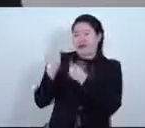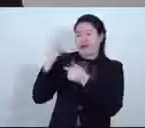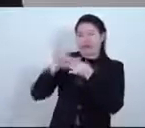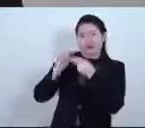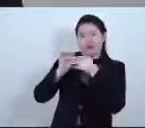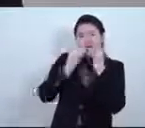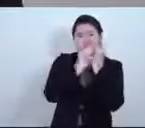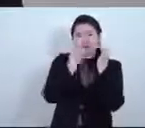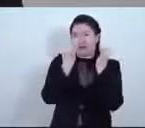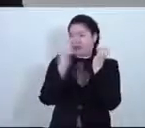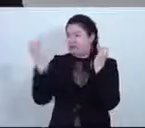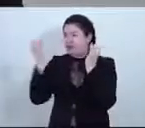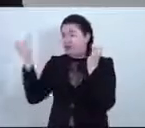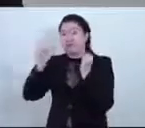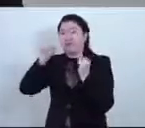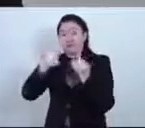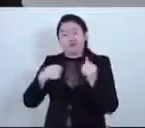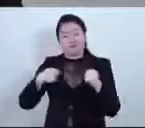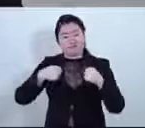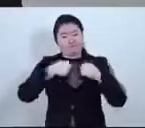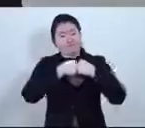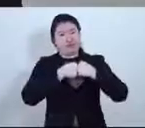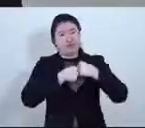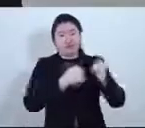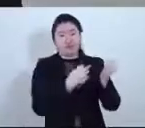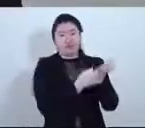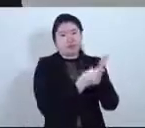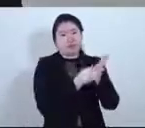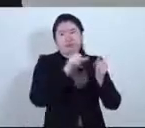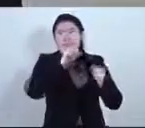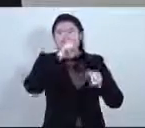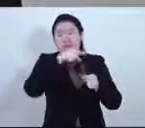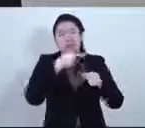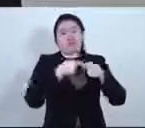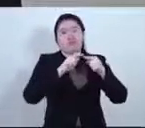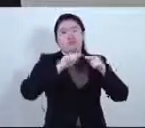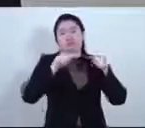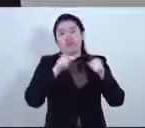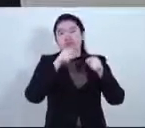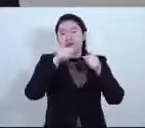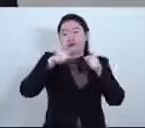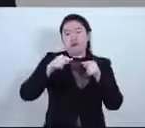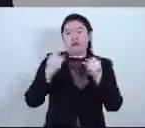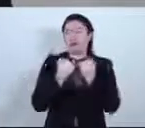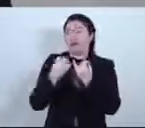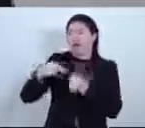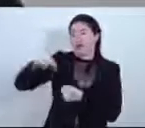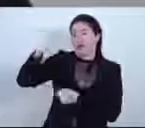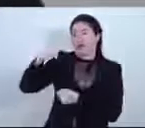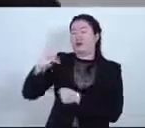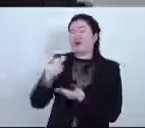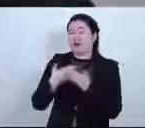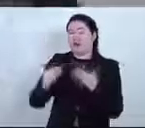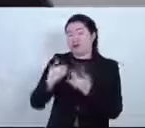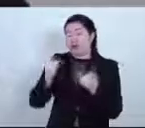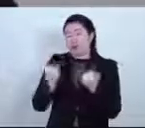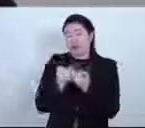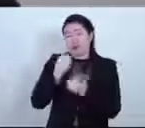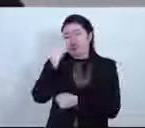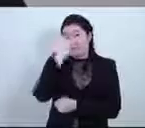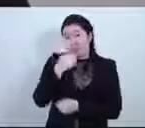anteriormente y en soldadura de la junta de conexión en trave de bifurcación con trave lado norte y en soldaduras